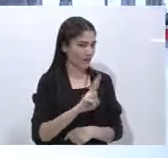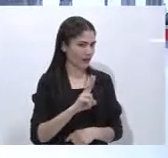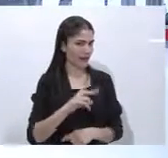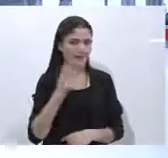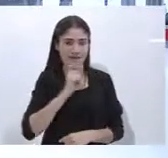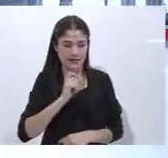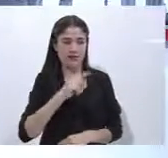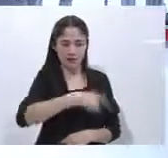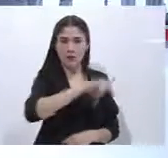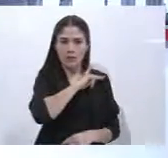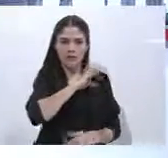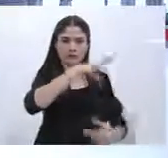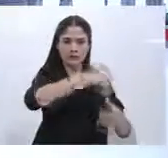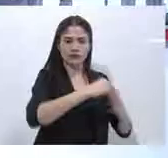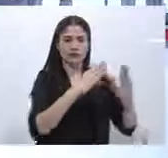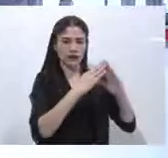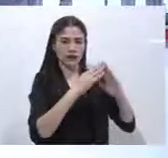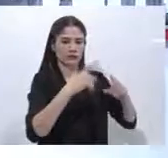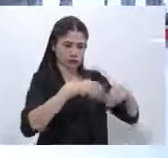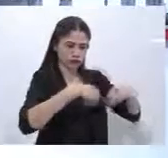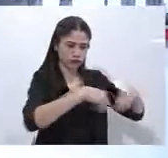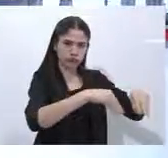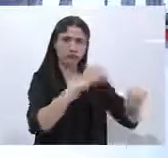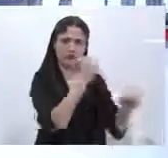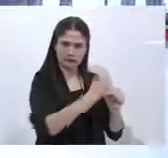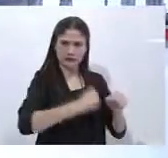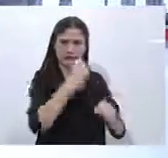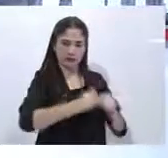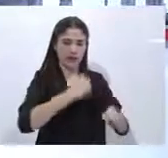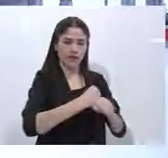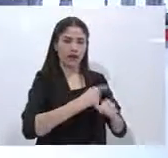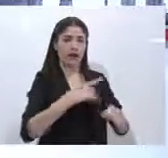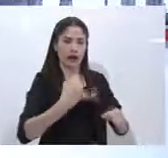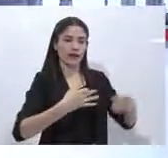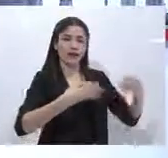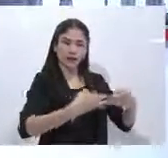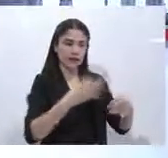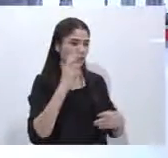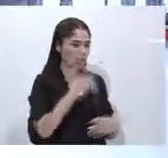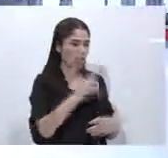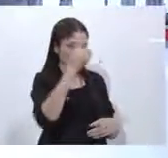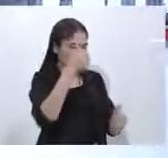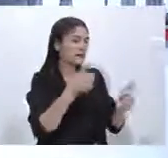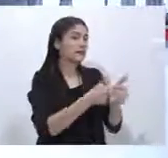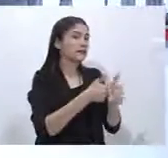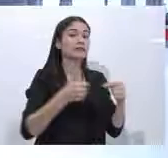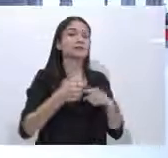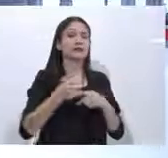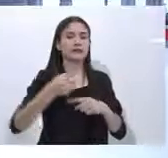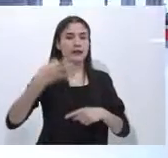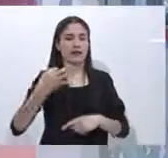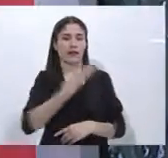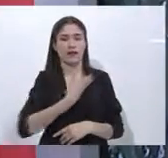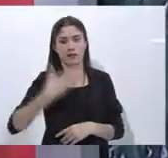son una muestra de cómo trabaja la familia paraguaya con productos de calidad cuando tiene un acompañamiento real del estado